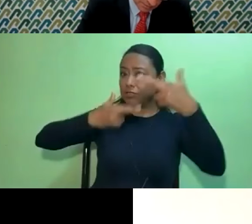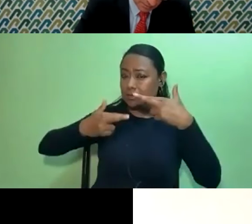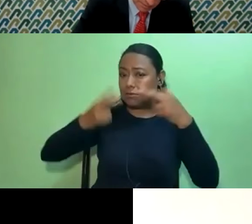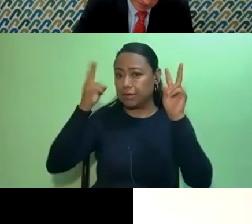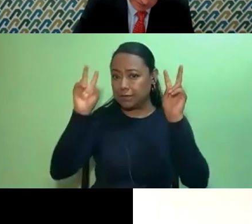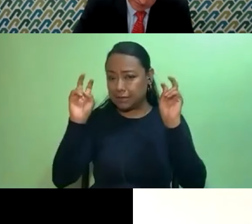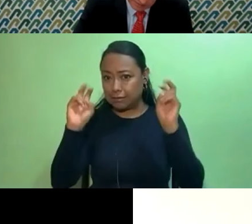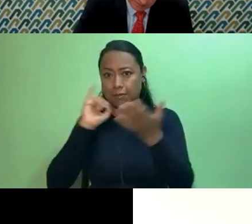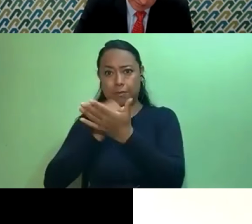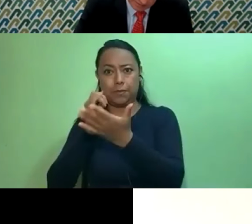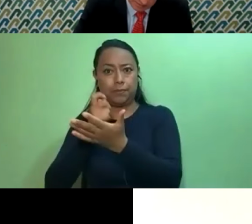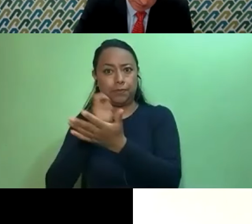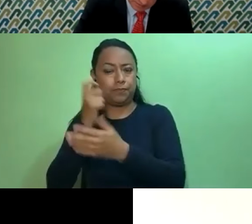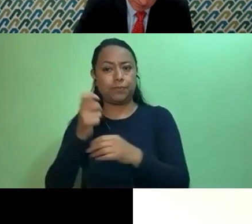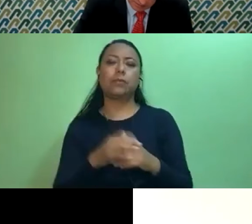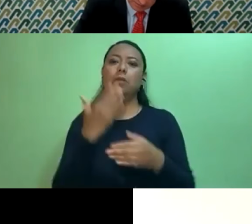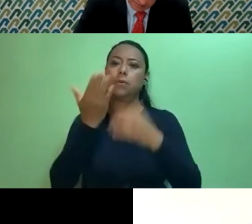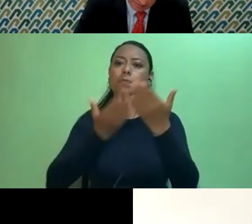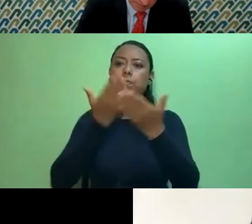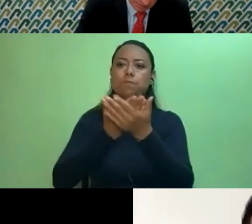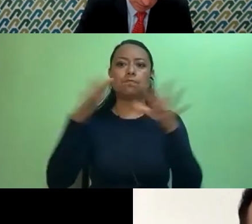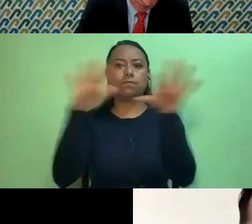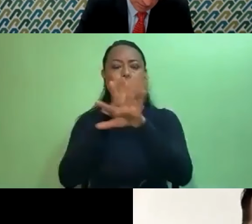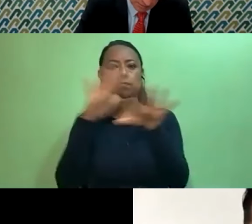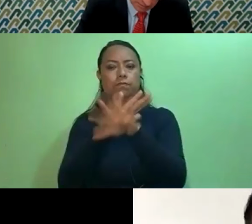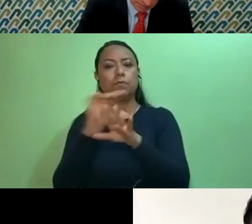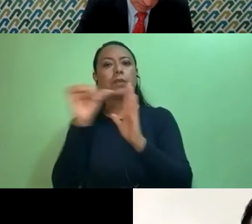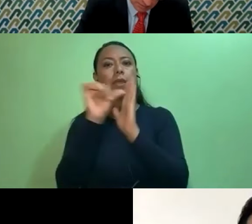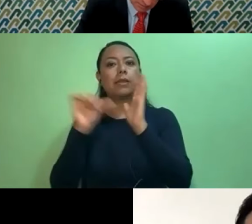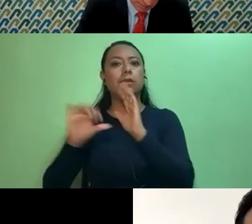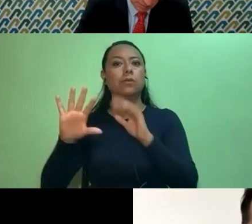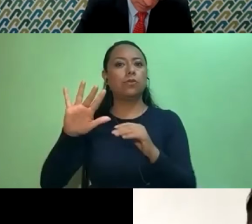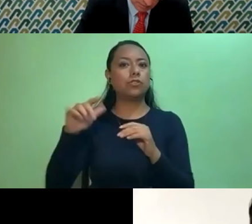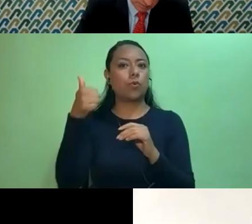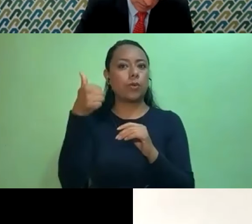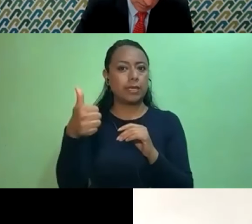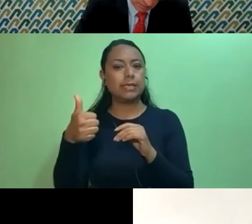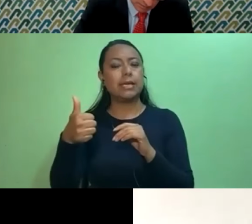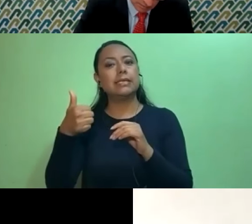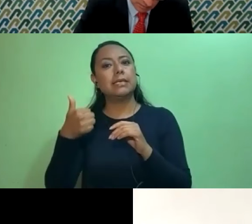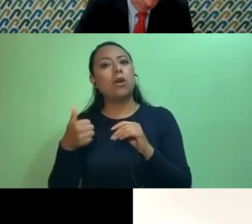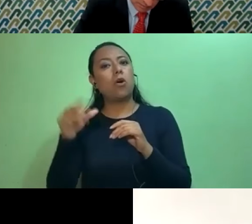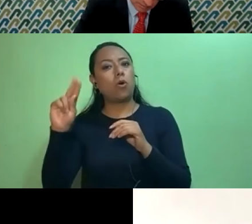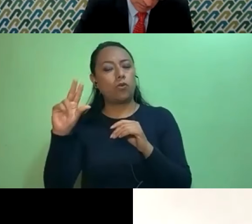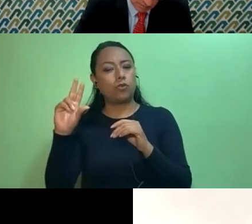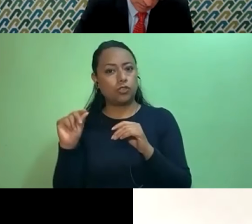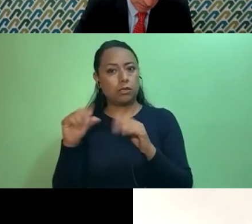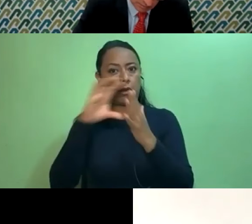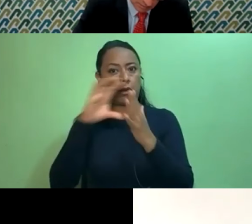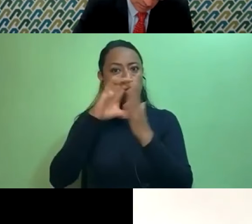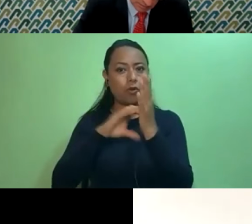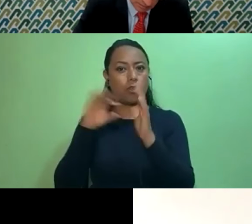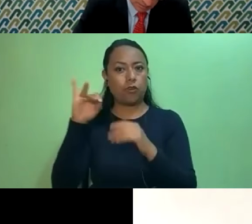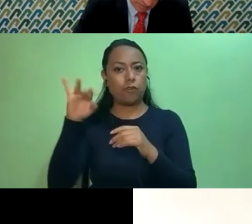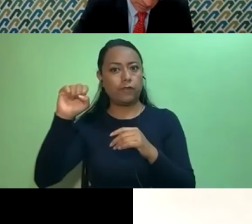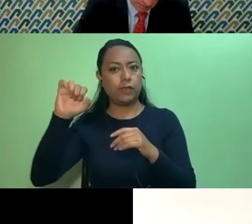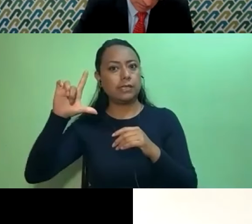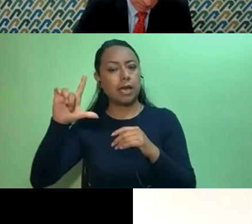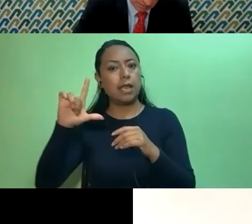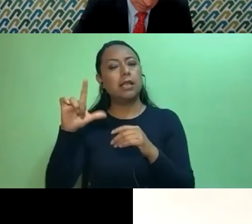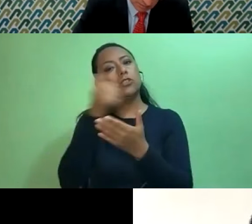La propuesta de reforma a los artículos 56 y 80 del Código Fiscal de la Ciudad de México pueden generar un